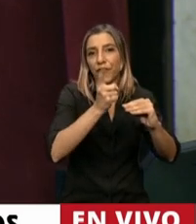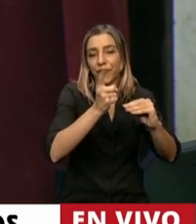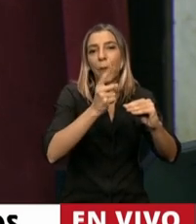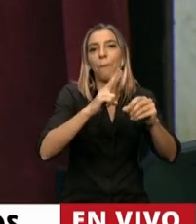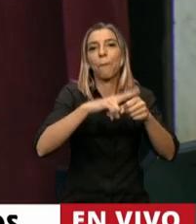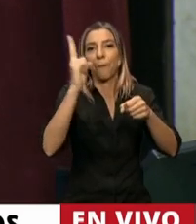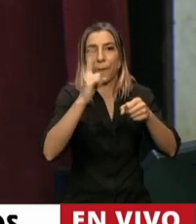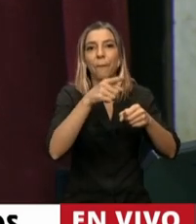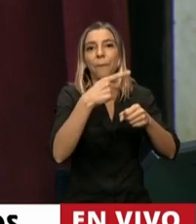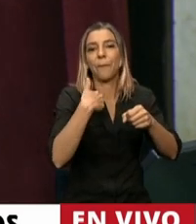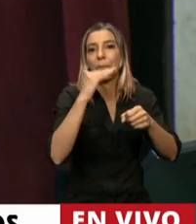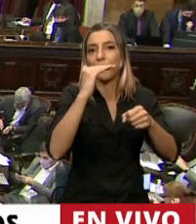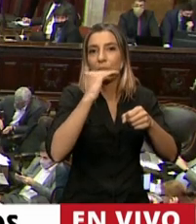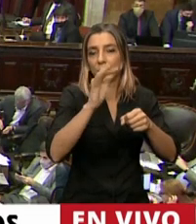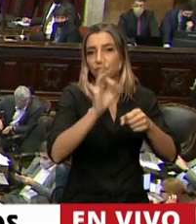tiene mala señal.